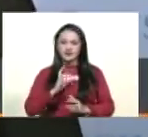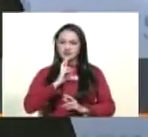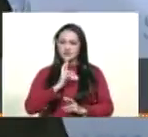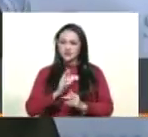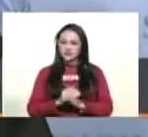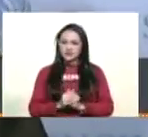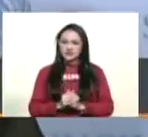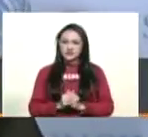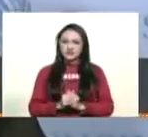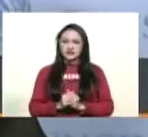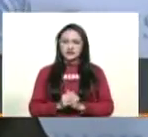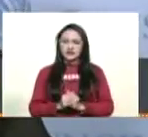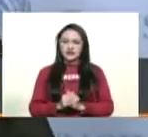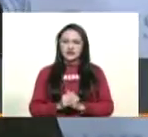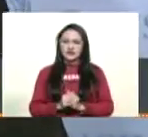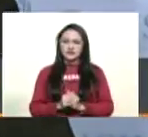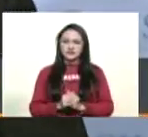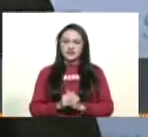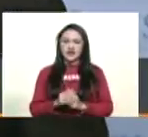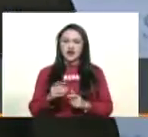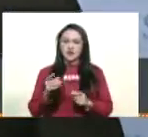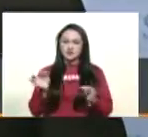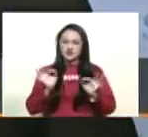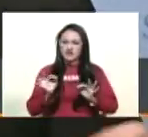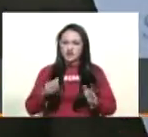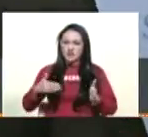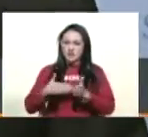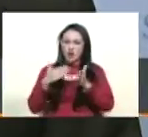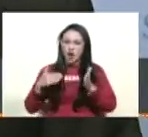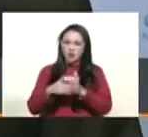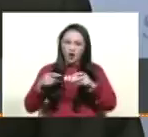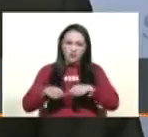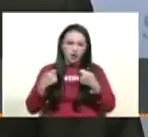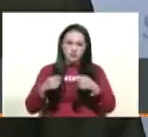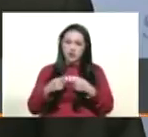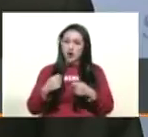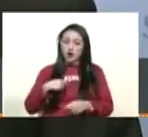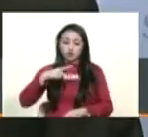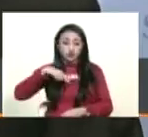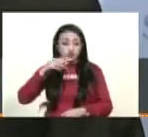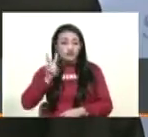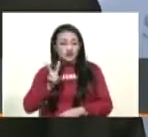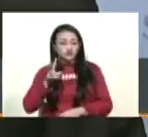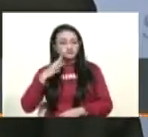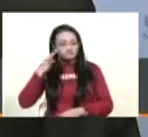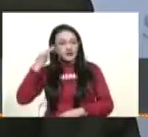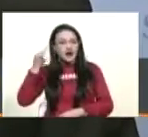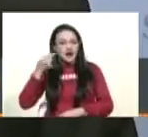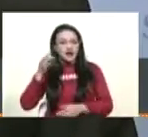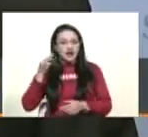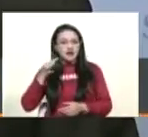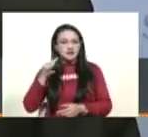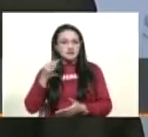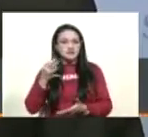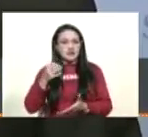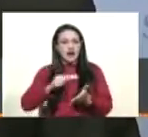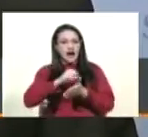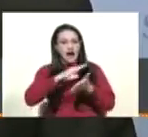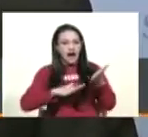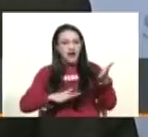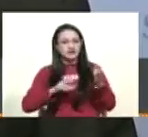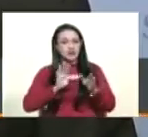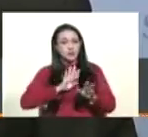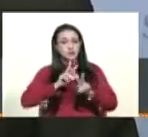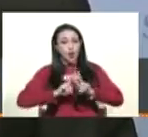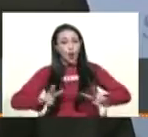ha neutralizado muchos intentos de agresión y nosotros creemos firmemente en ello y en los principios de la Carta de Naciones Unidas.